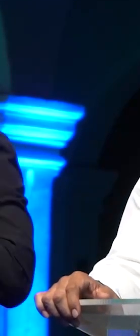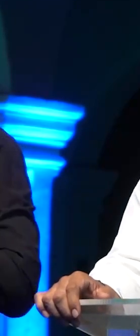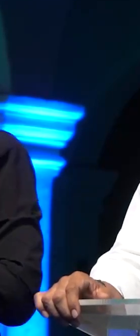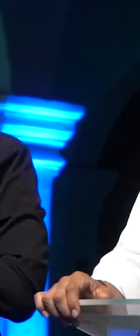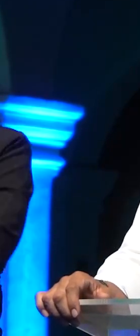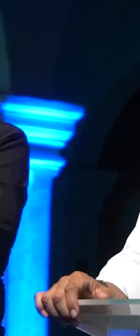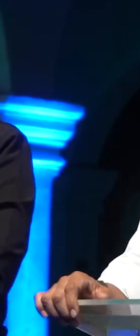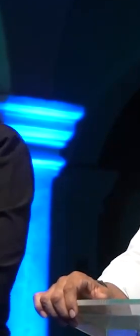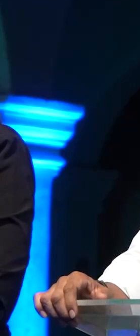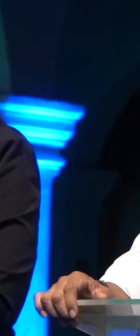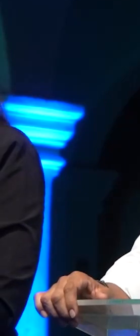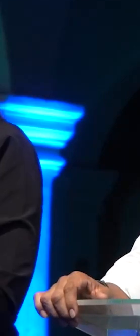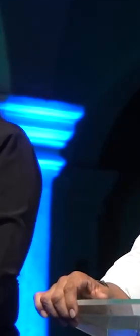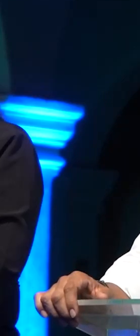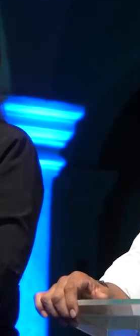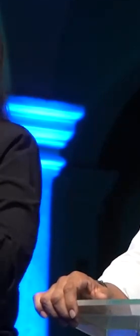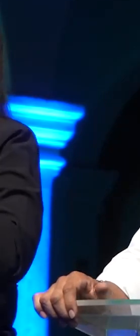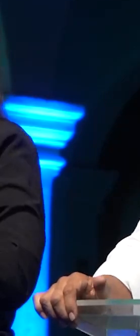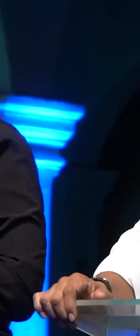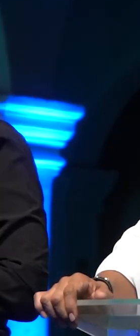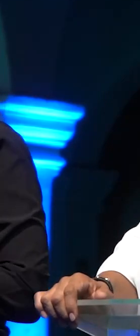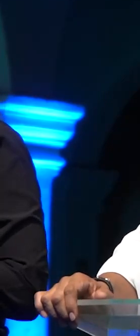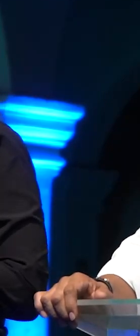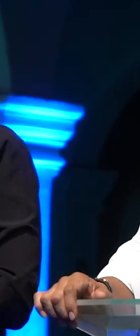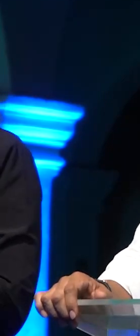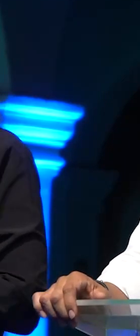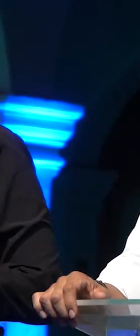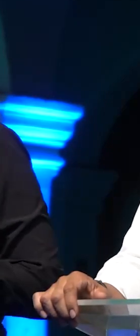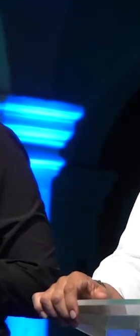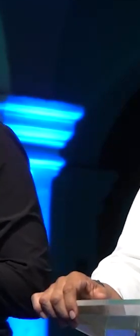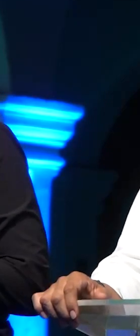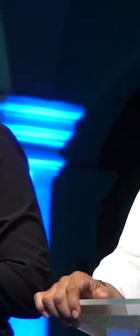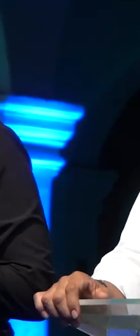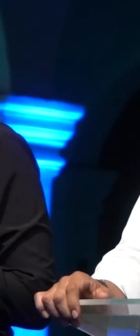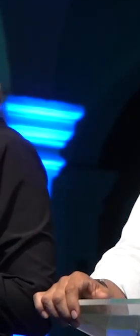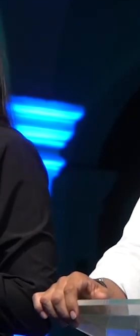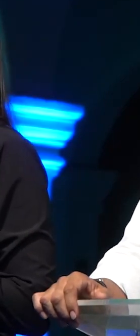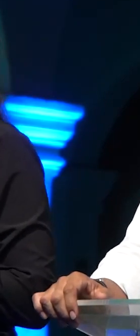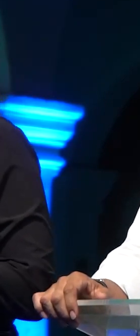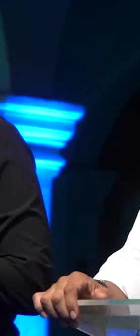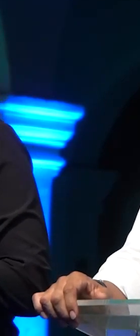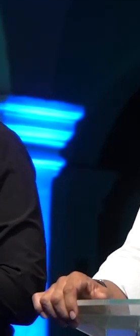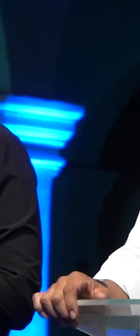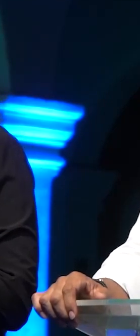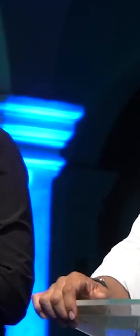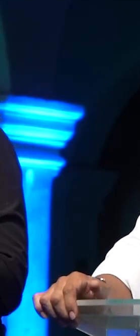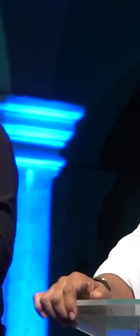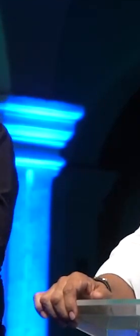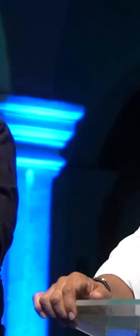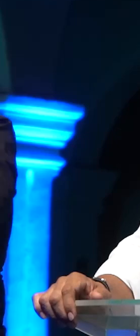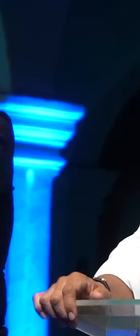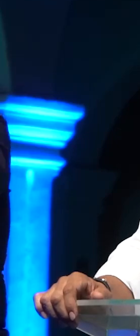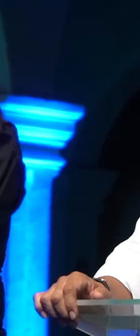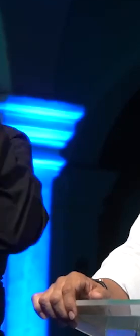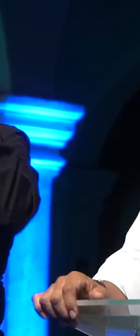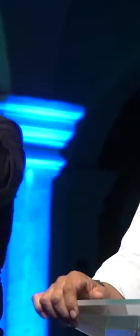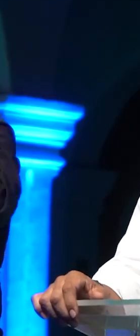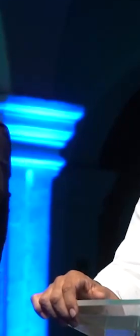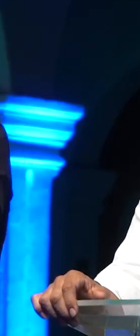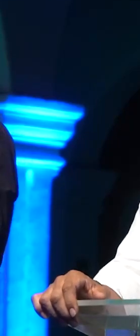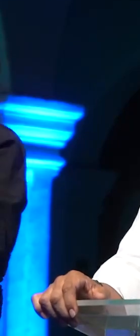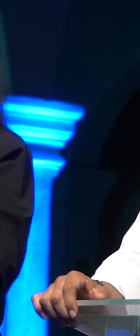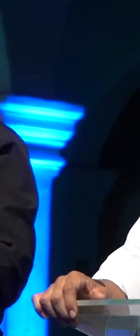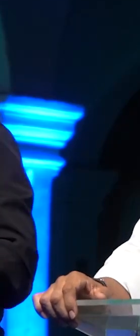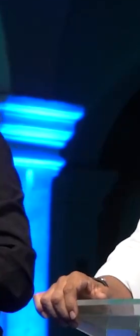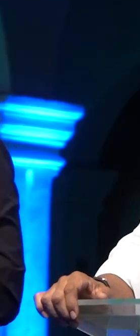un turismo basado en low cost. Si seguimos pensando que nuestro turismo va a ser un turismo depredador, que viene